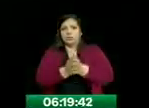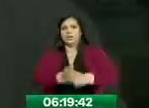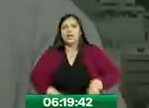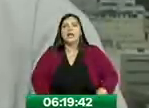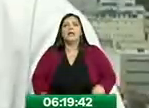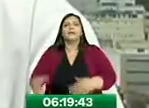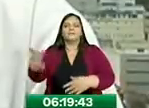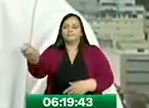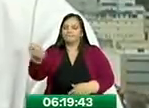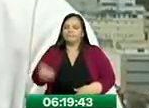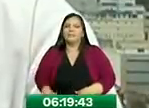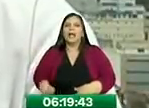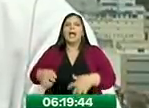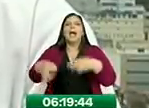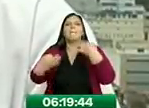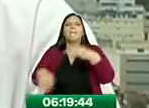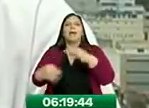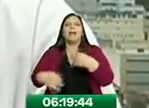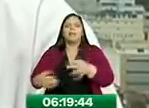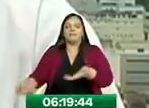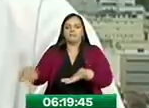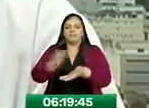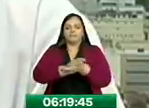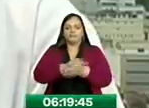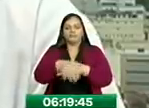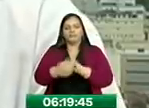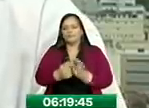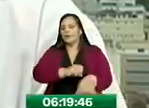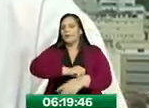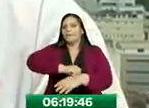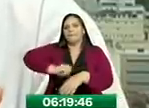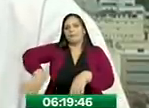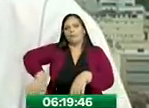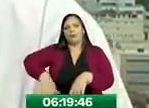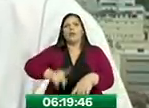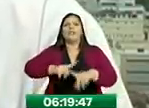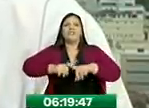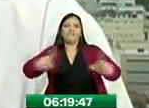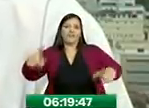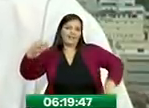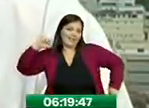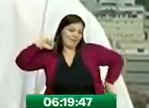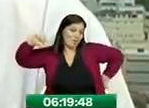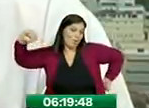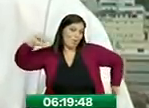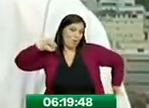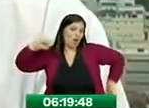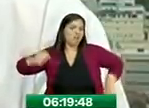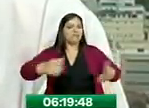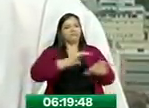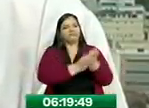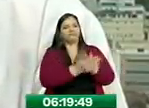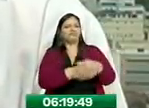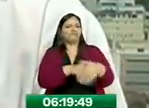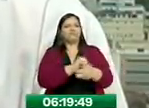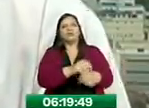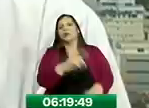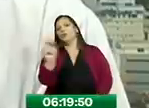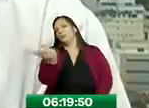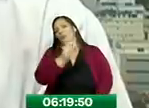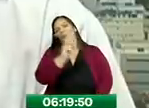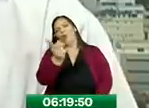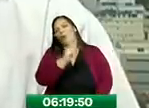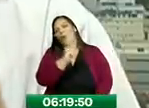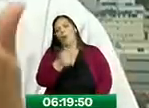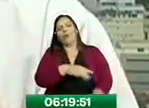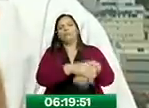diferencia de las toallas comunes, pasan en lugares húmedos, son fuentes de contagio. La humedad es un caldo de cultivo, como se denomina médicamente, y